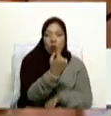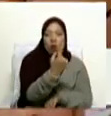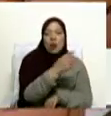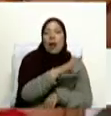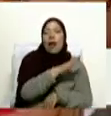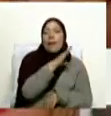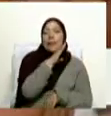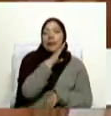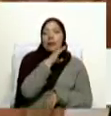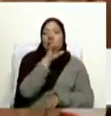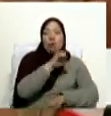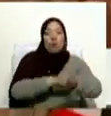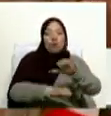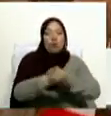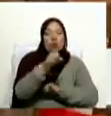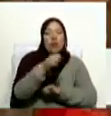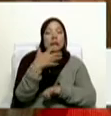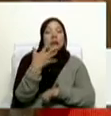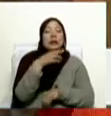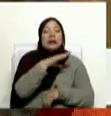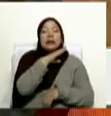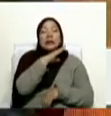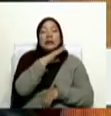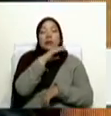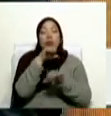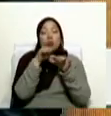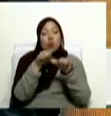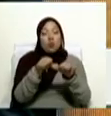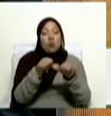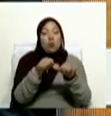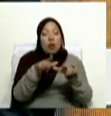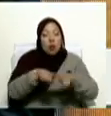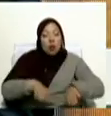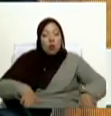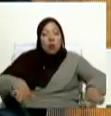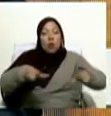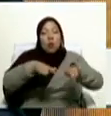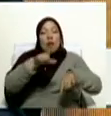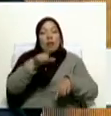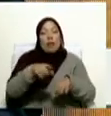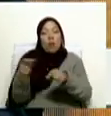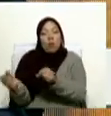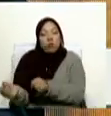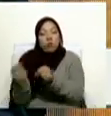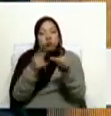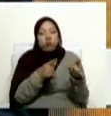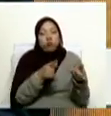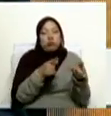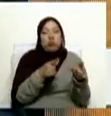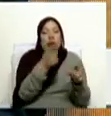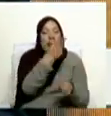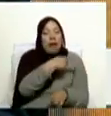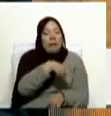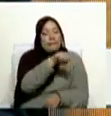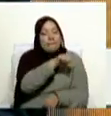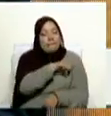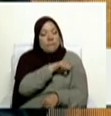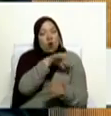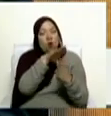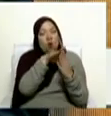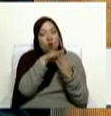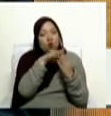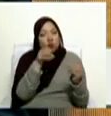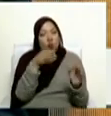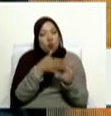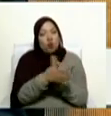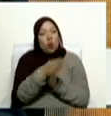heridos precisados por la gravedad de sus males a permanecer en la plaza sean también transportados a dominio español con todo lo que